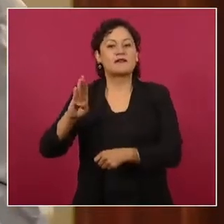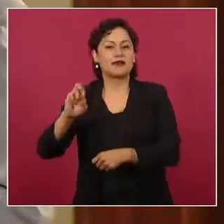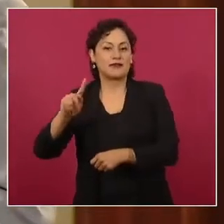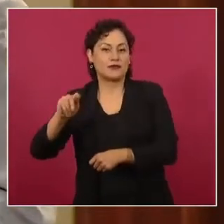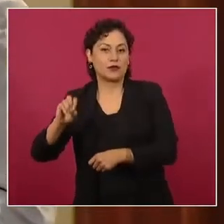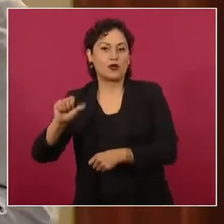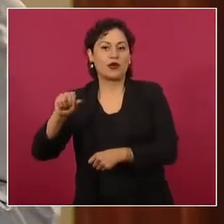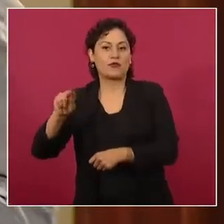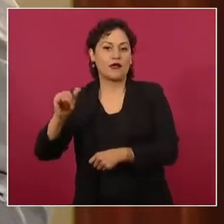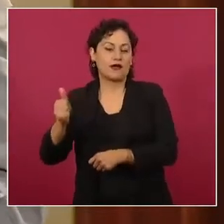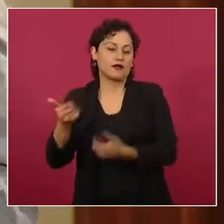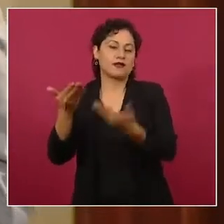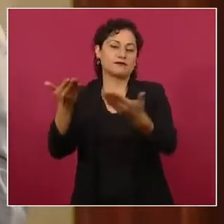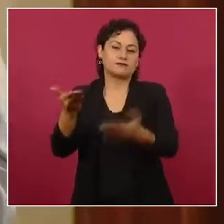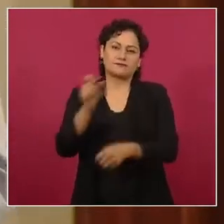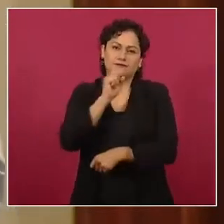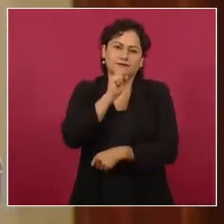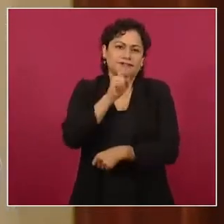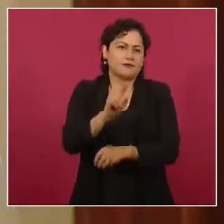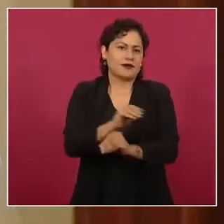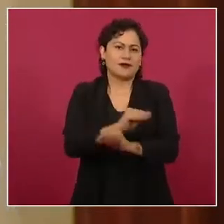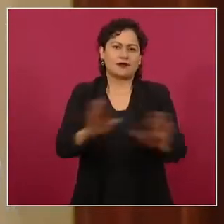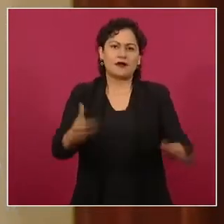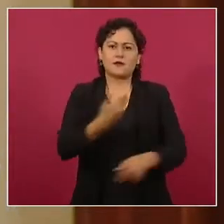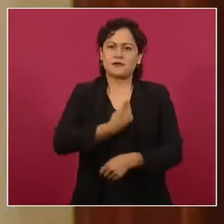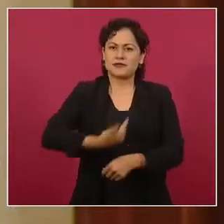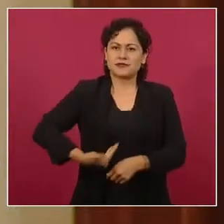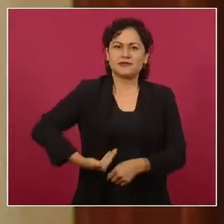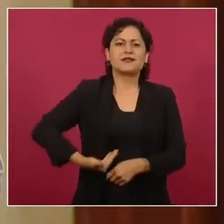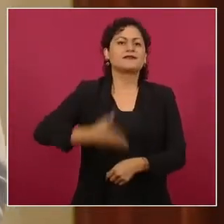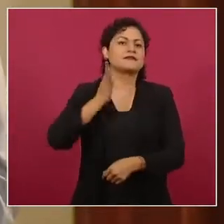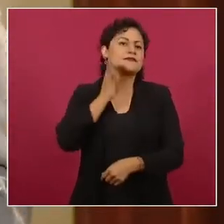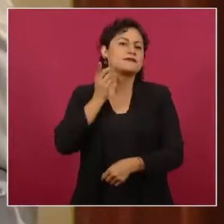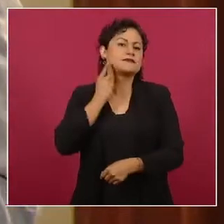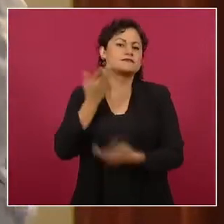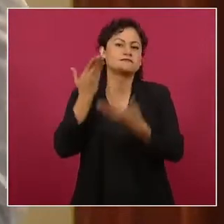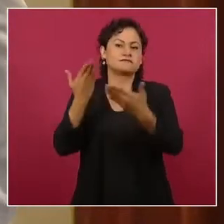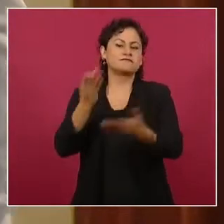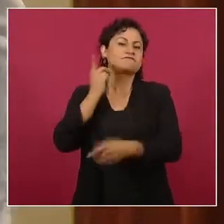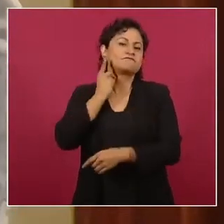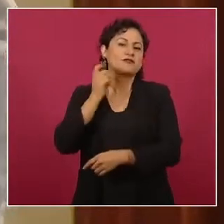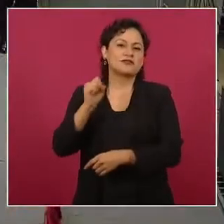claro, saludando también a nuestro presidente de la mesa directiva, diputado Sergio Gutiérrez.